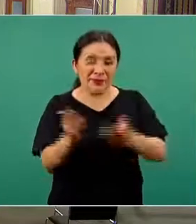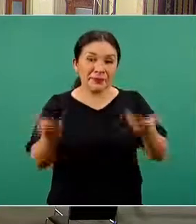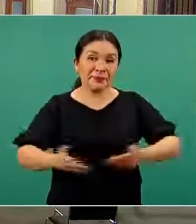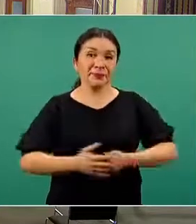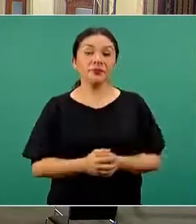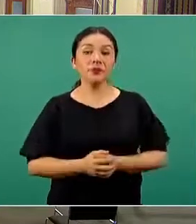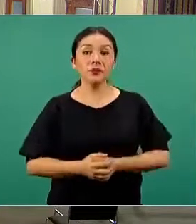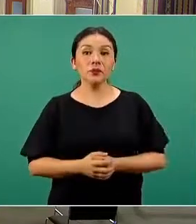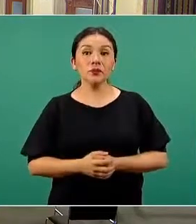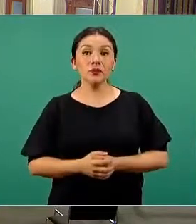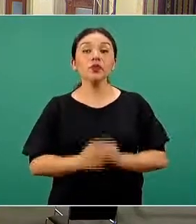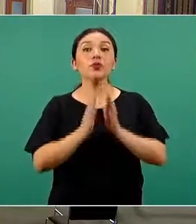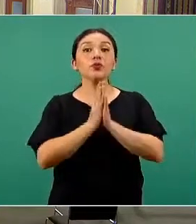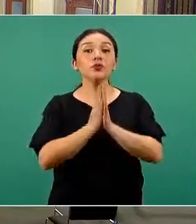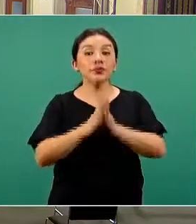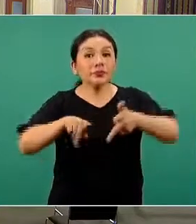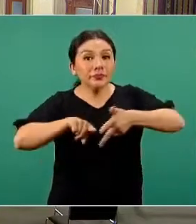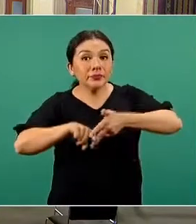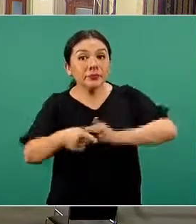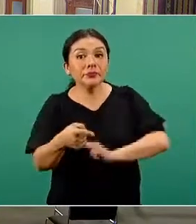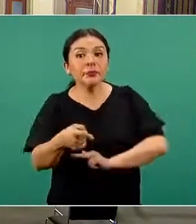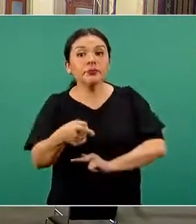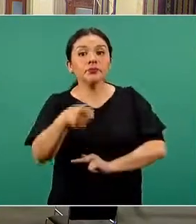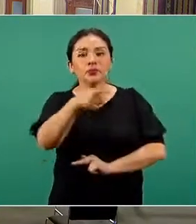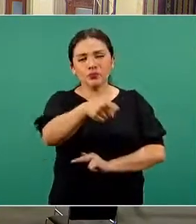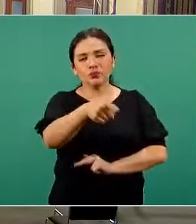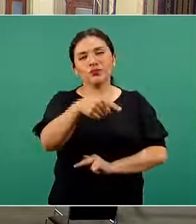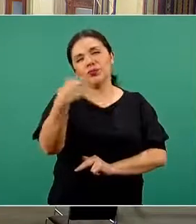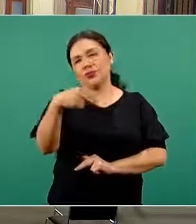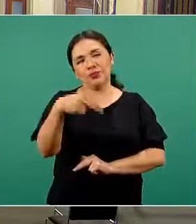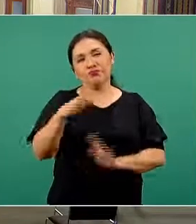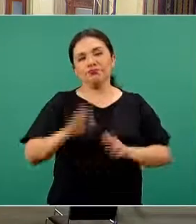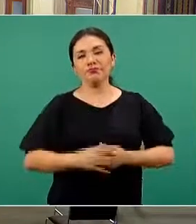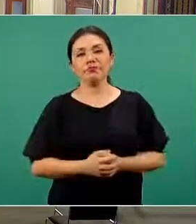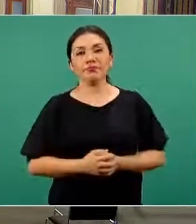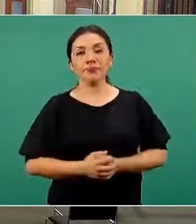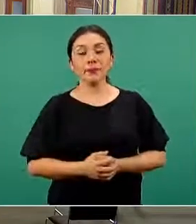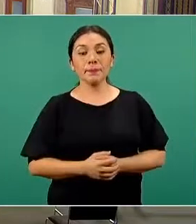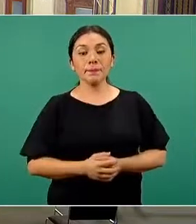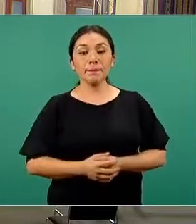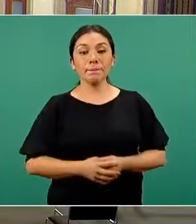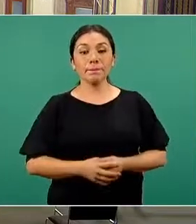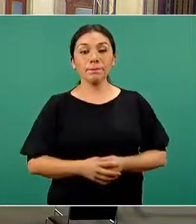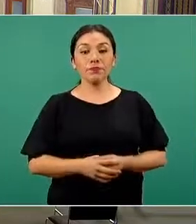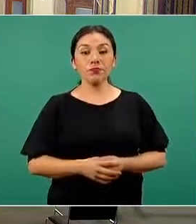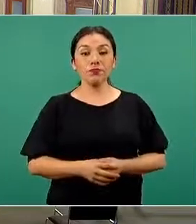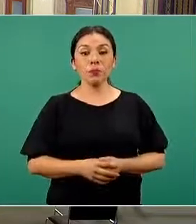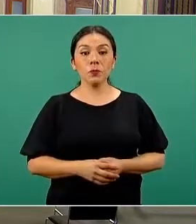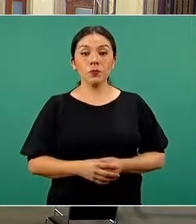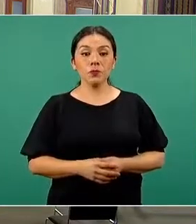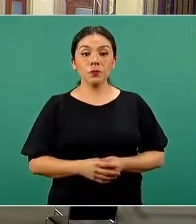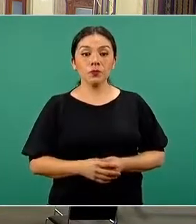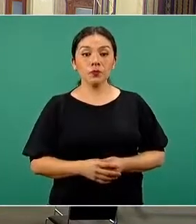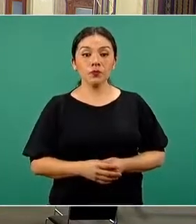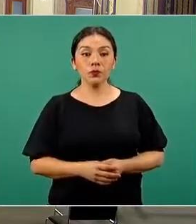entonces empezaríamos con usted, y así nos vamos siguiendo, por favor.